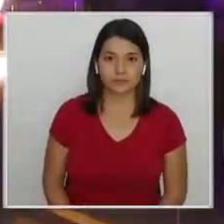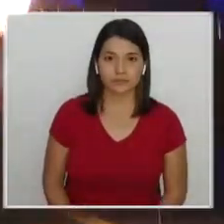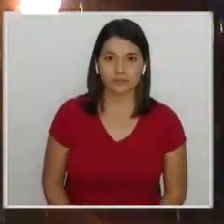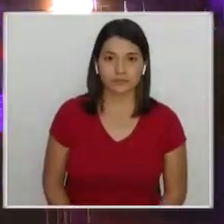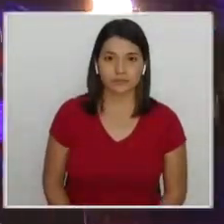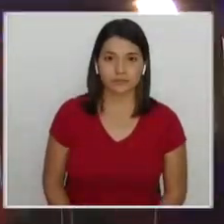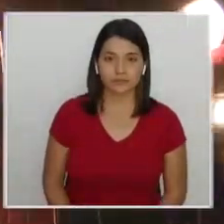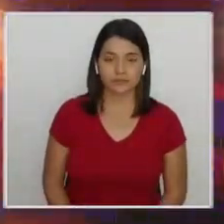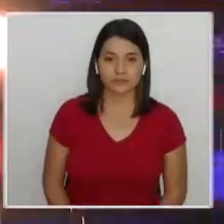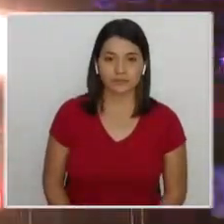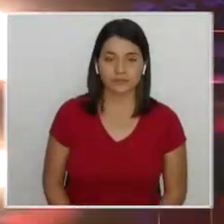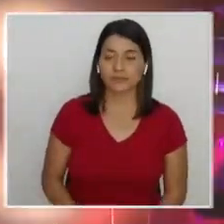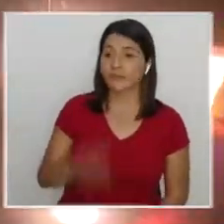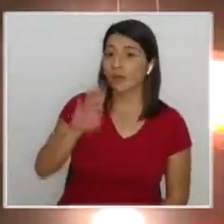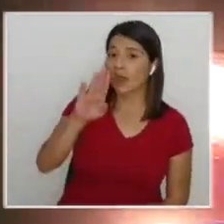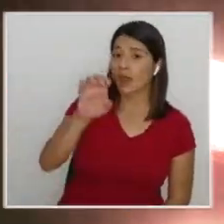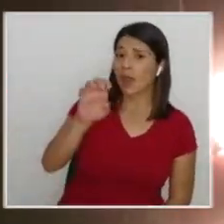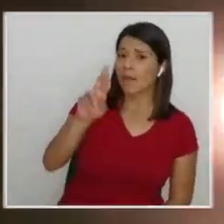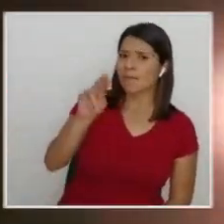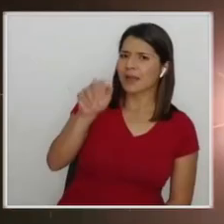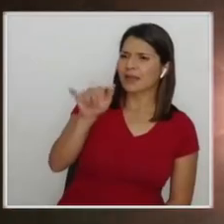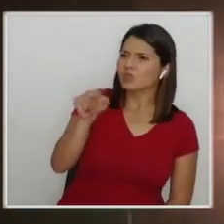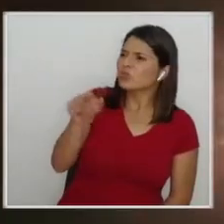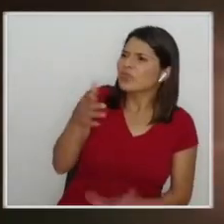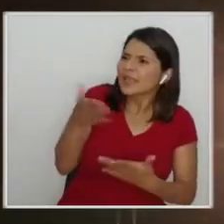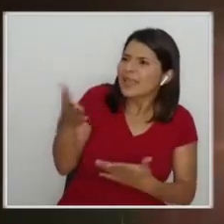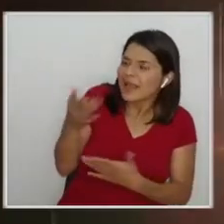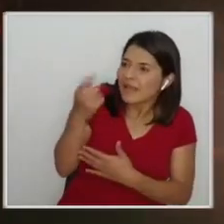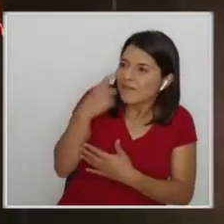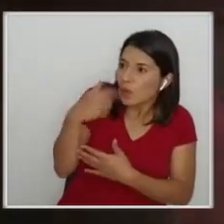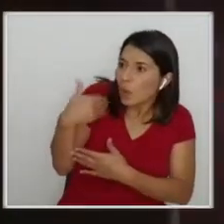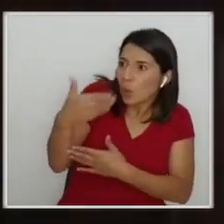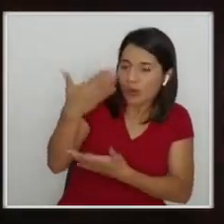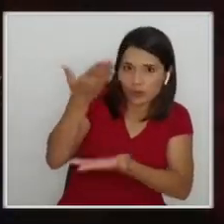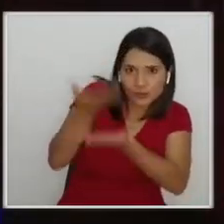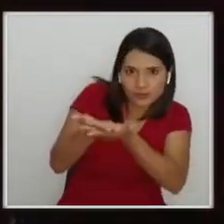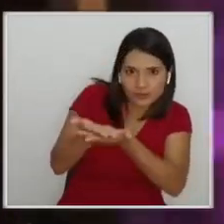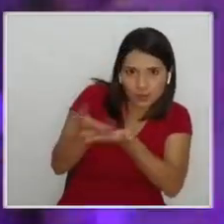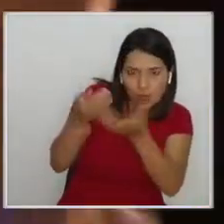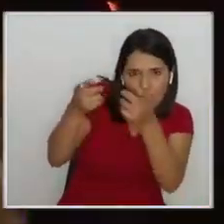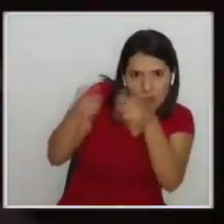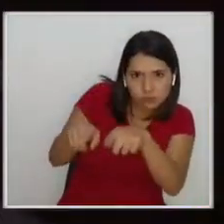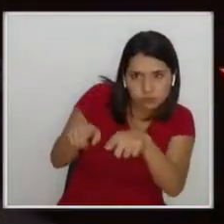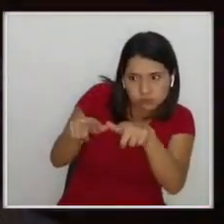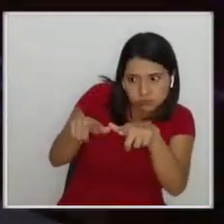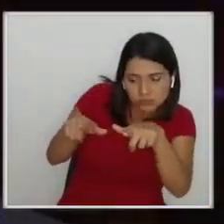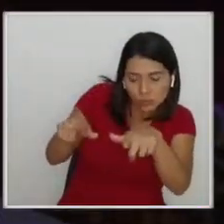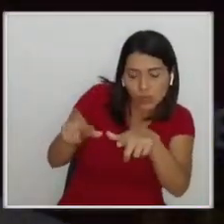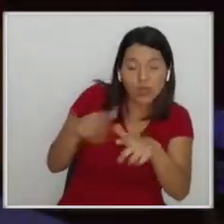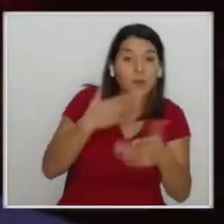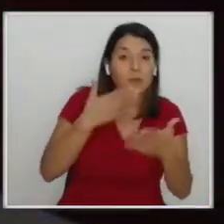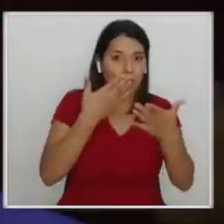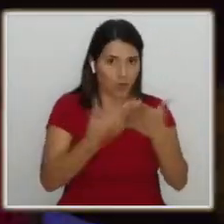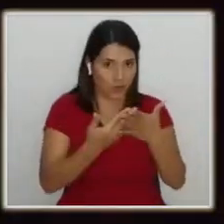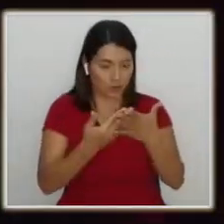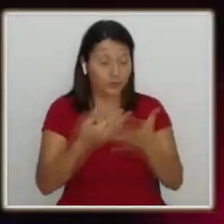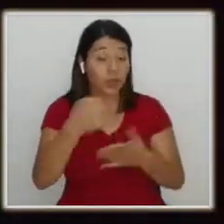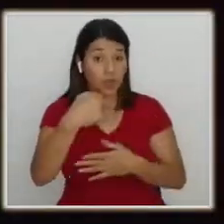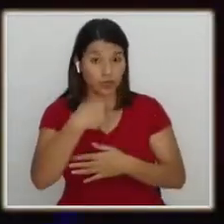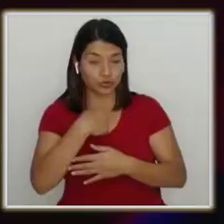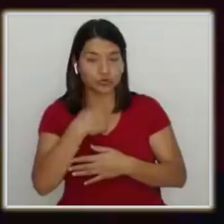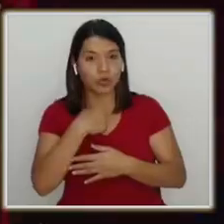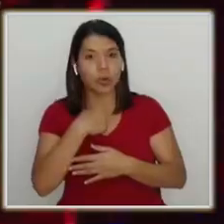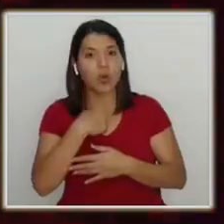Don Bernie, ¿qué fue lo que usted vio al llegar a la escena ese día? Bueno, yo me bajé de la